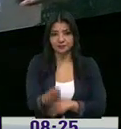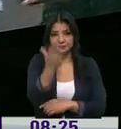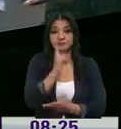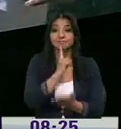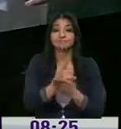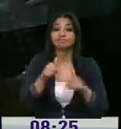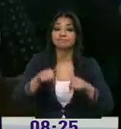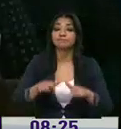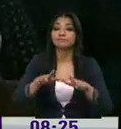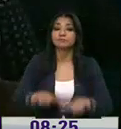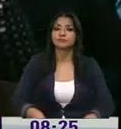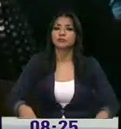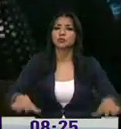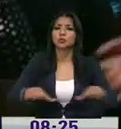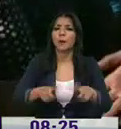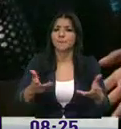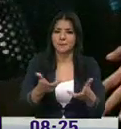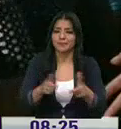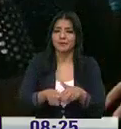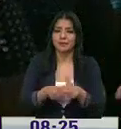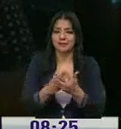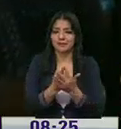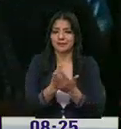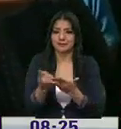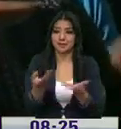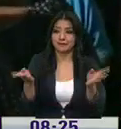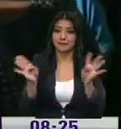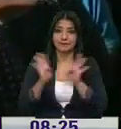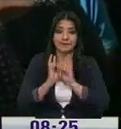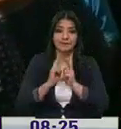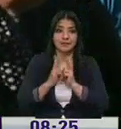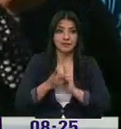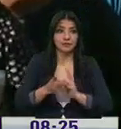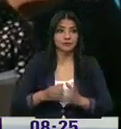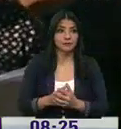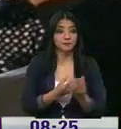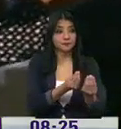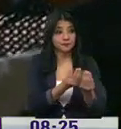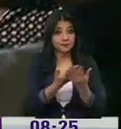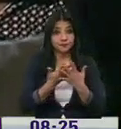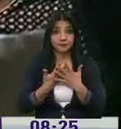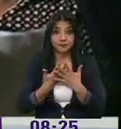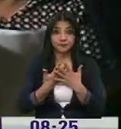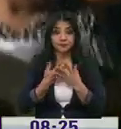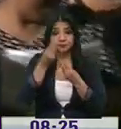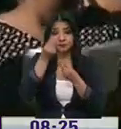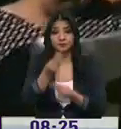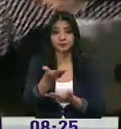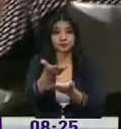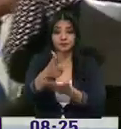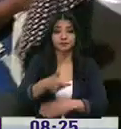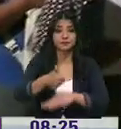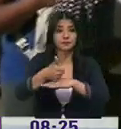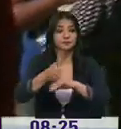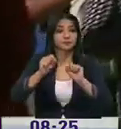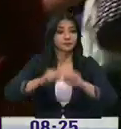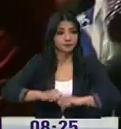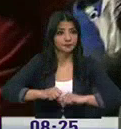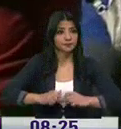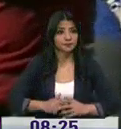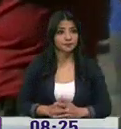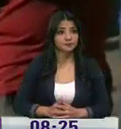nosotros iniciamos la semana junto a los vecinos para receptar sus solicitudes y transmitirlas a la autoridad. Nosotros